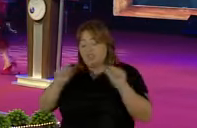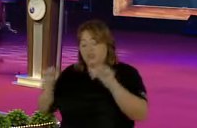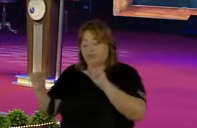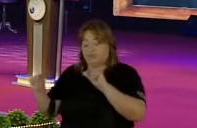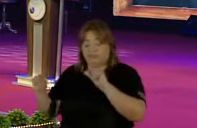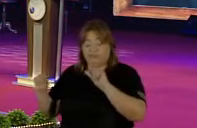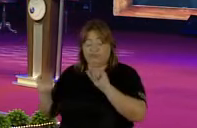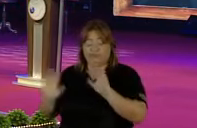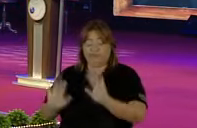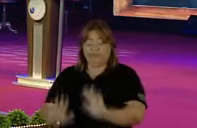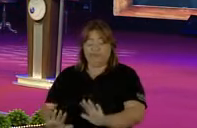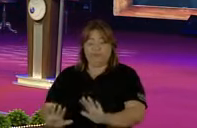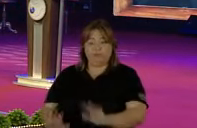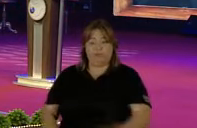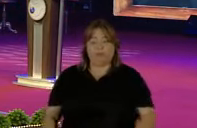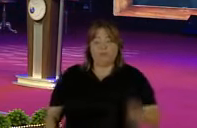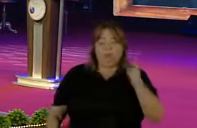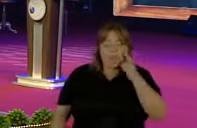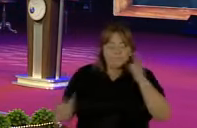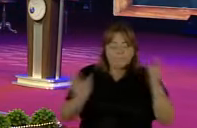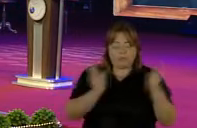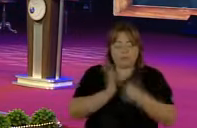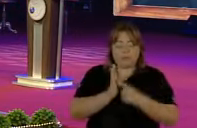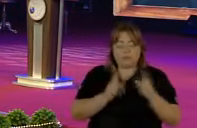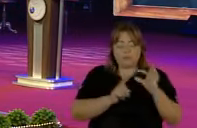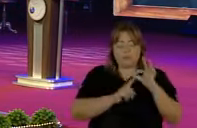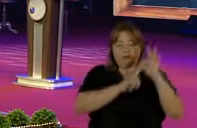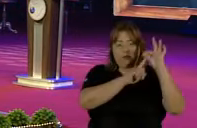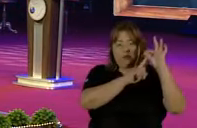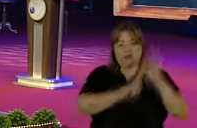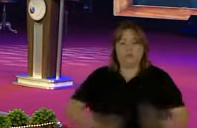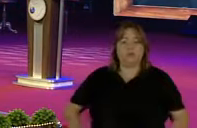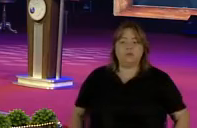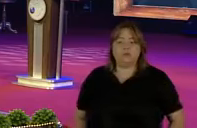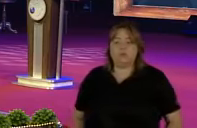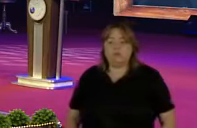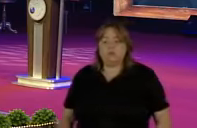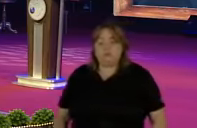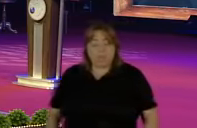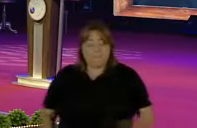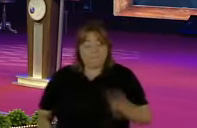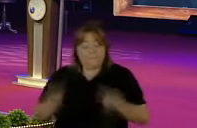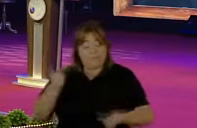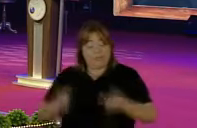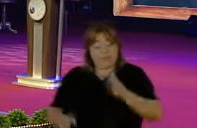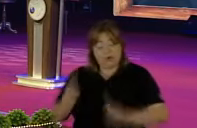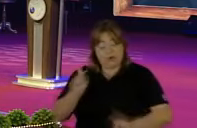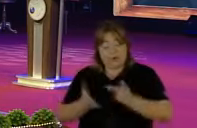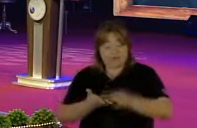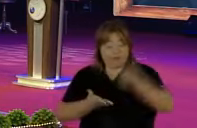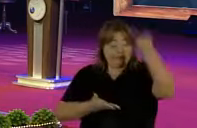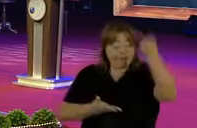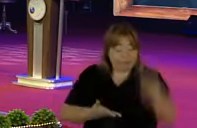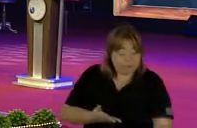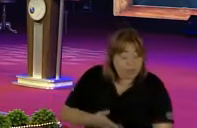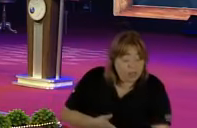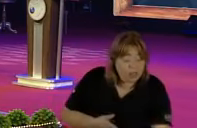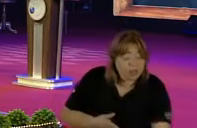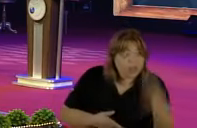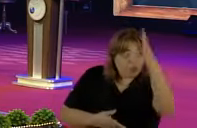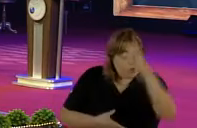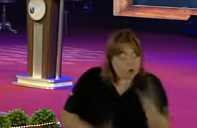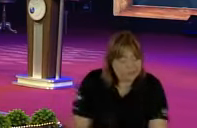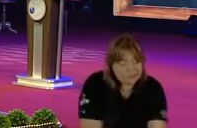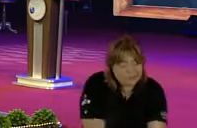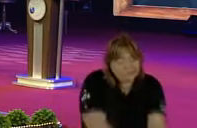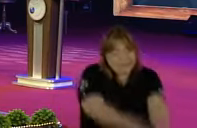todavía. Hay un detalle tan especial de Dios, que el que más caído está, como que Dios insiste en levantarlo.